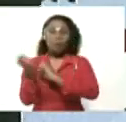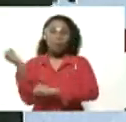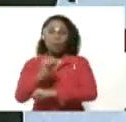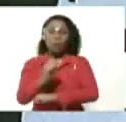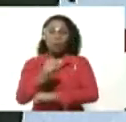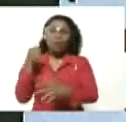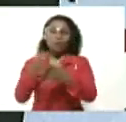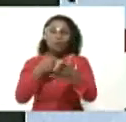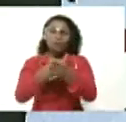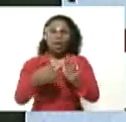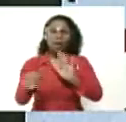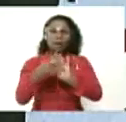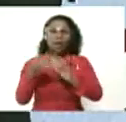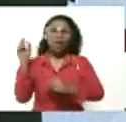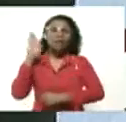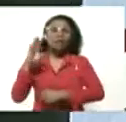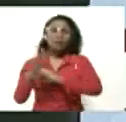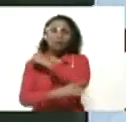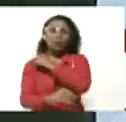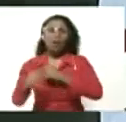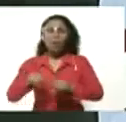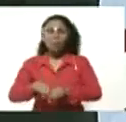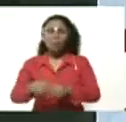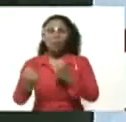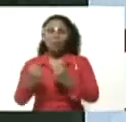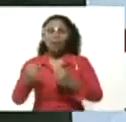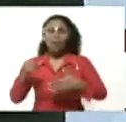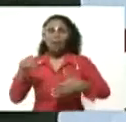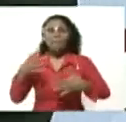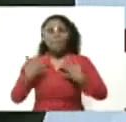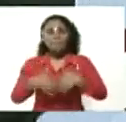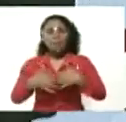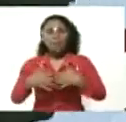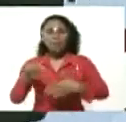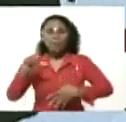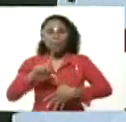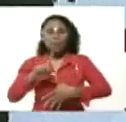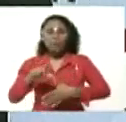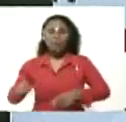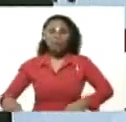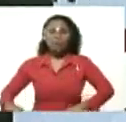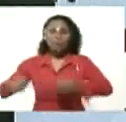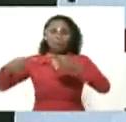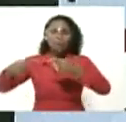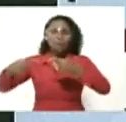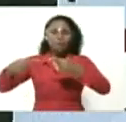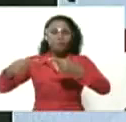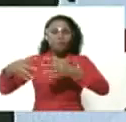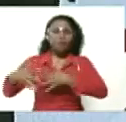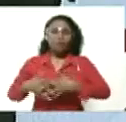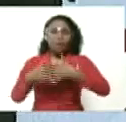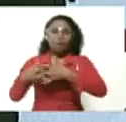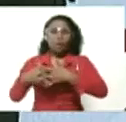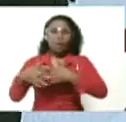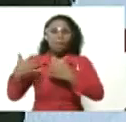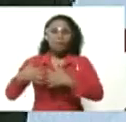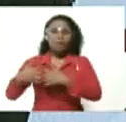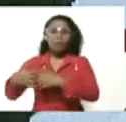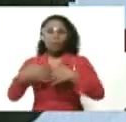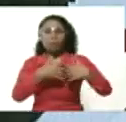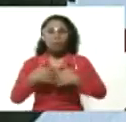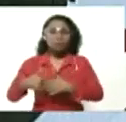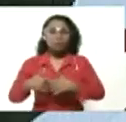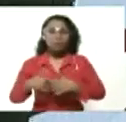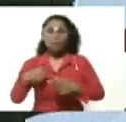por cierto, contra la corrupción ha destruido empresas latinoamericanas que competían contra empresas norteamericanas, pero no han hecho lo que hacemos